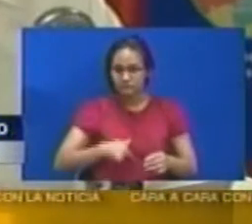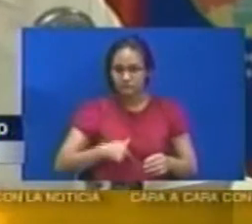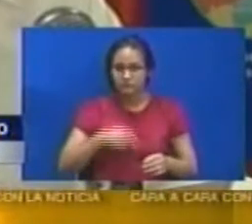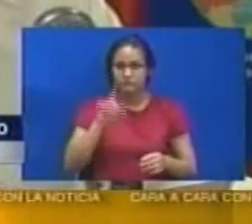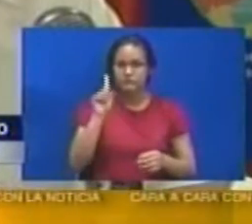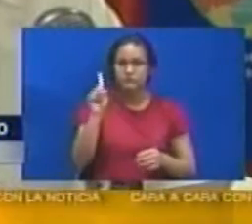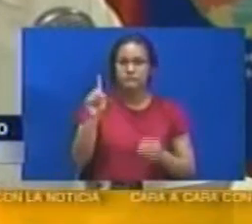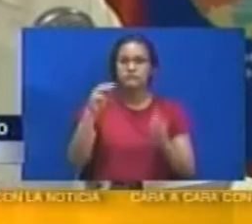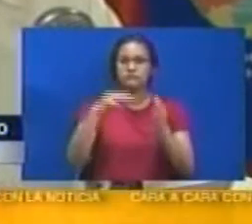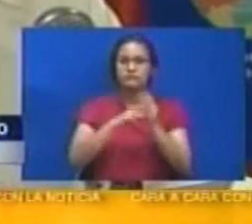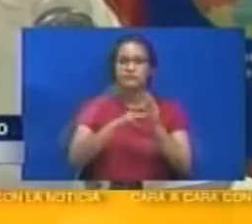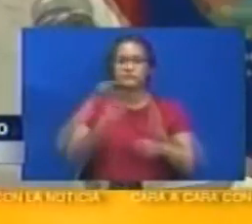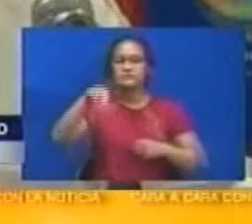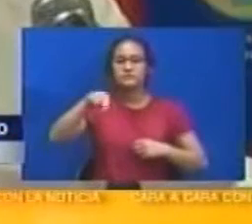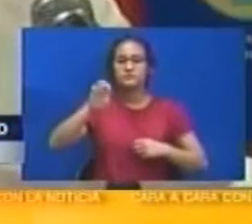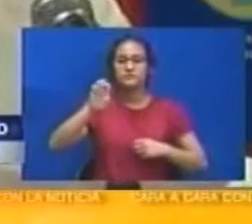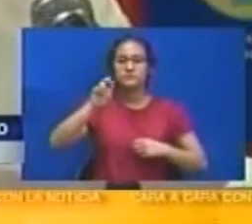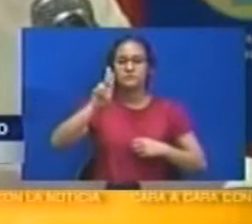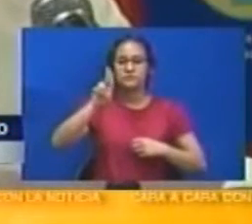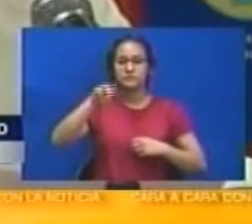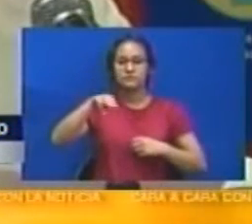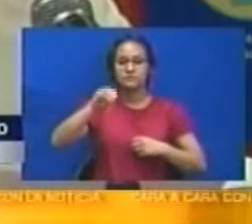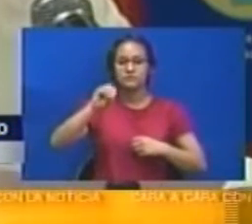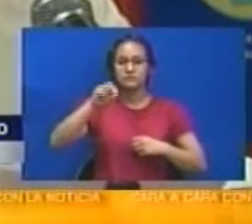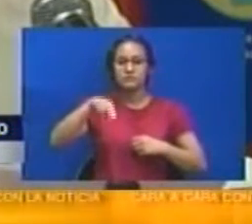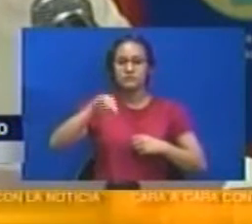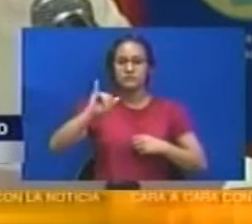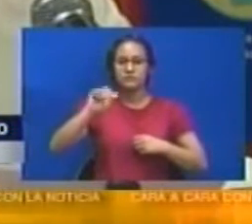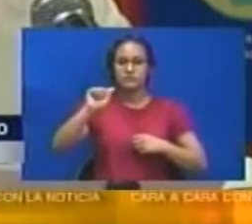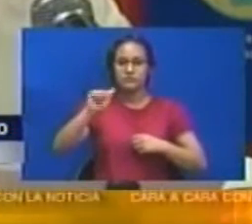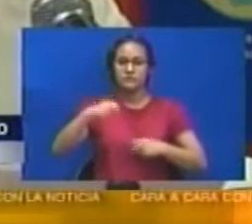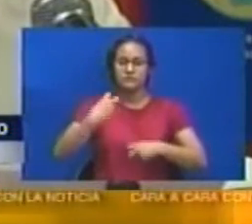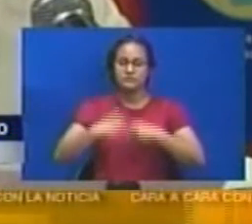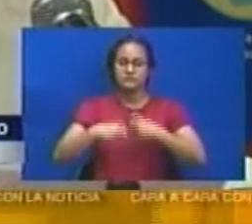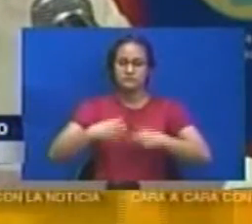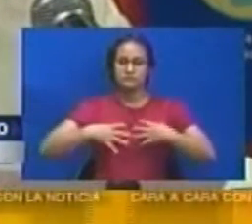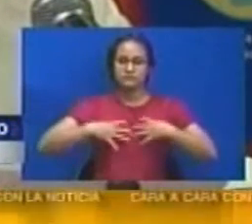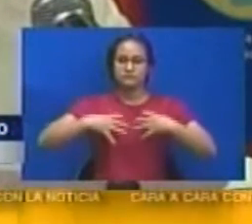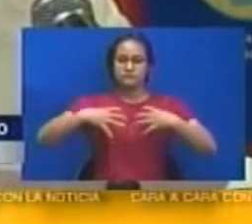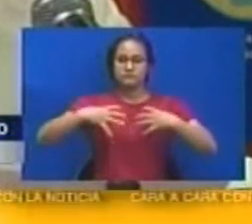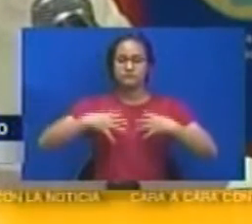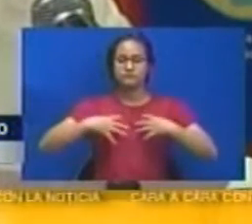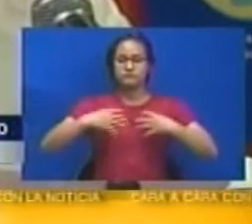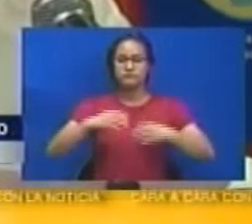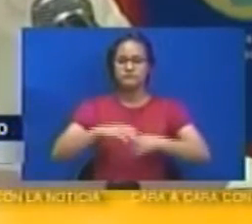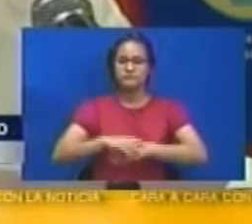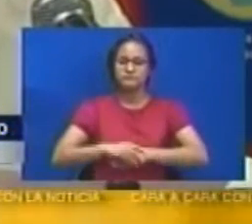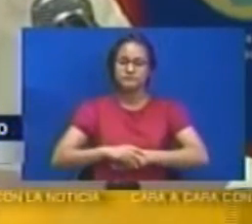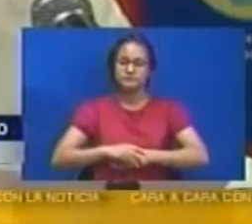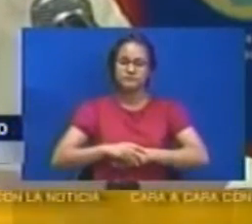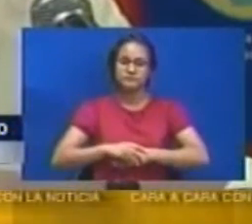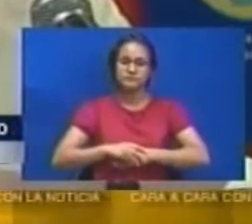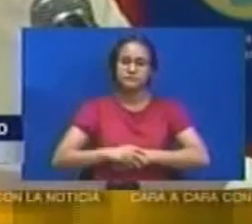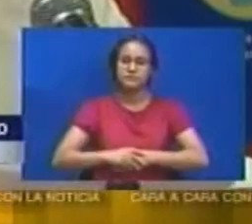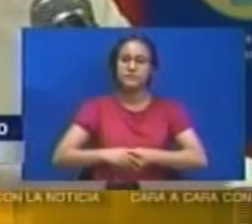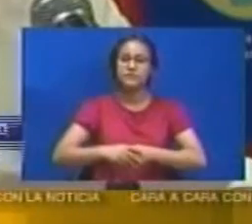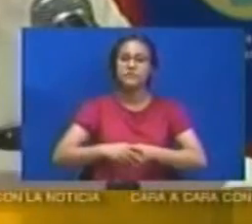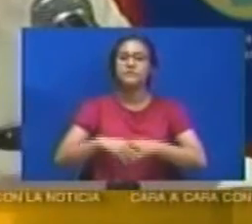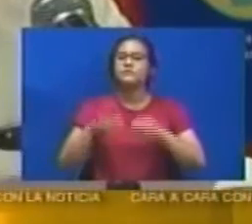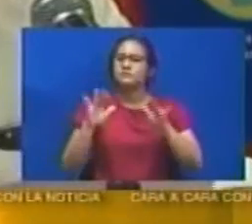.096 personas. Hasta la fecha hemos logrado la recuperación de